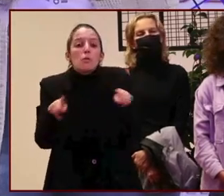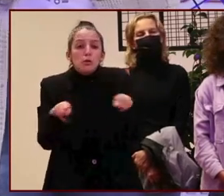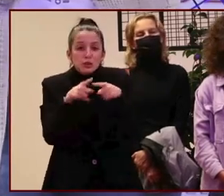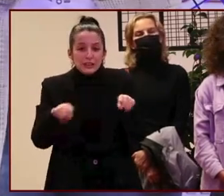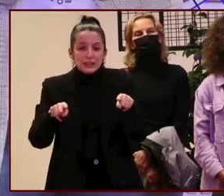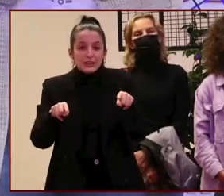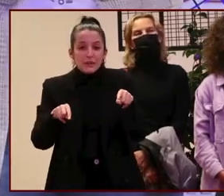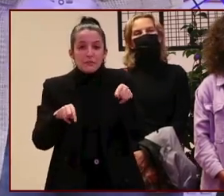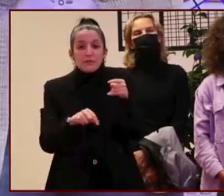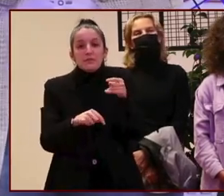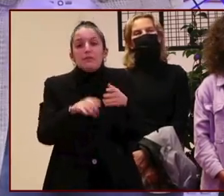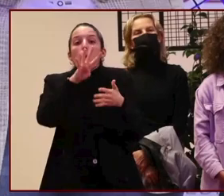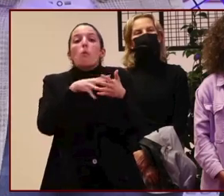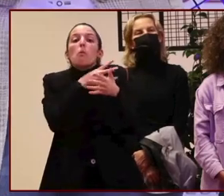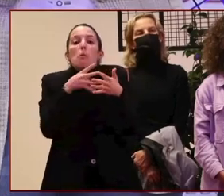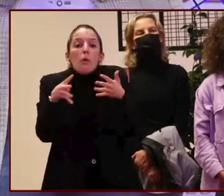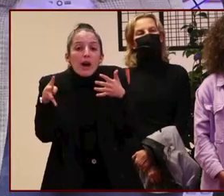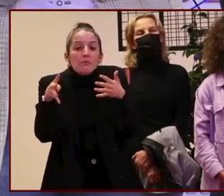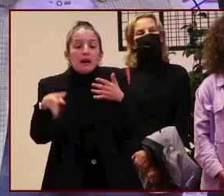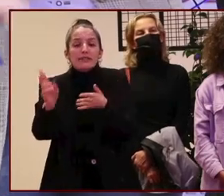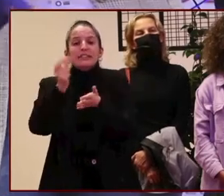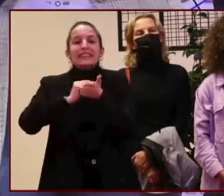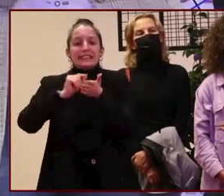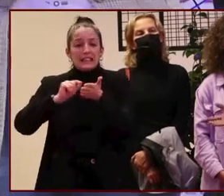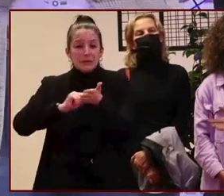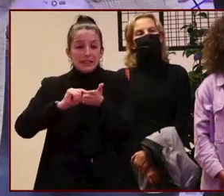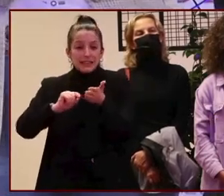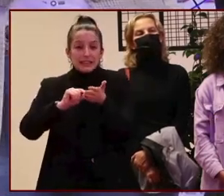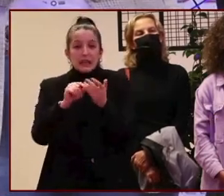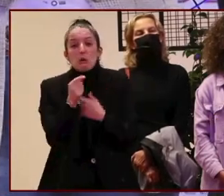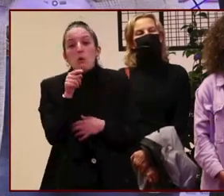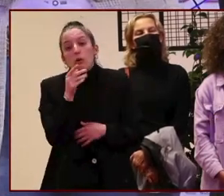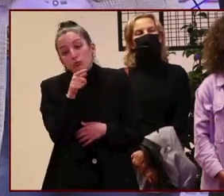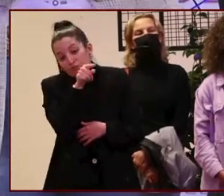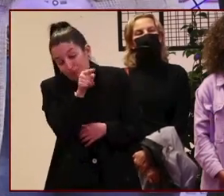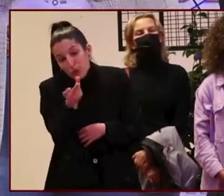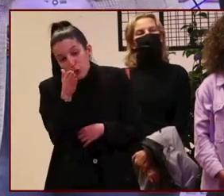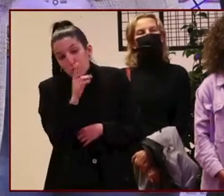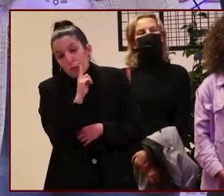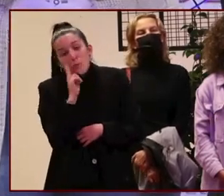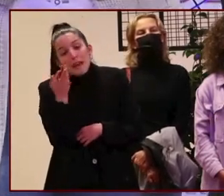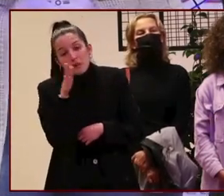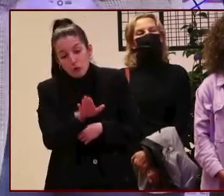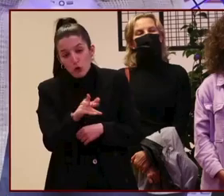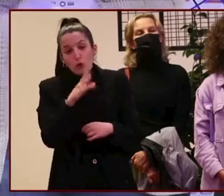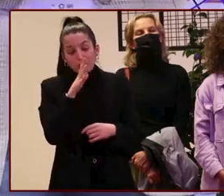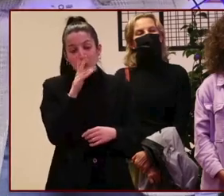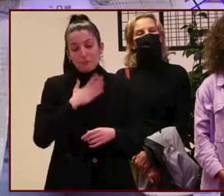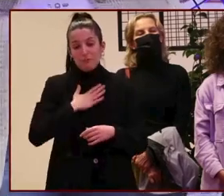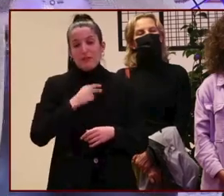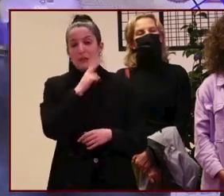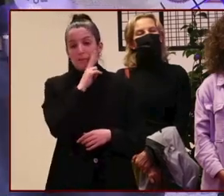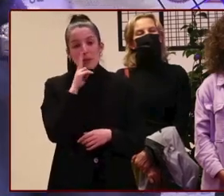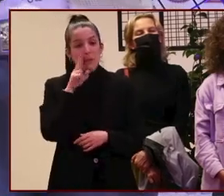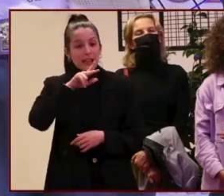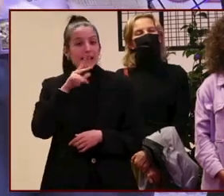que escribí chés cuando fallece o actúa nail mañana y está en el manera